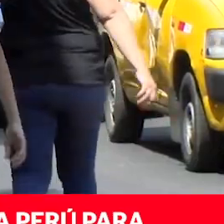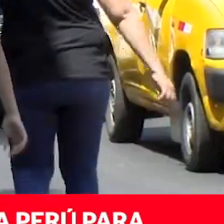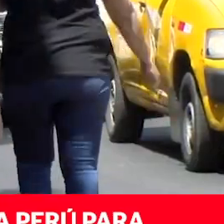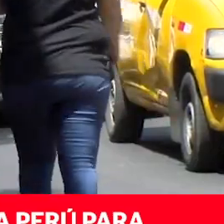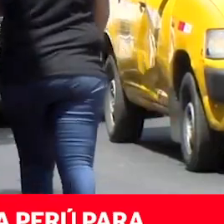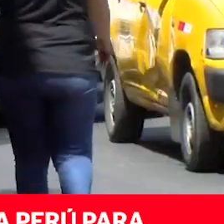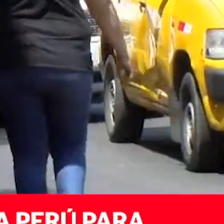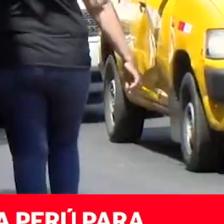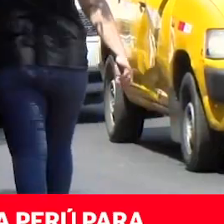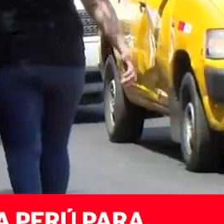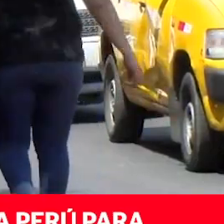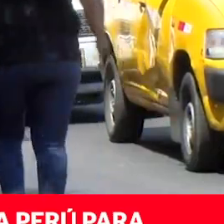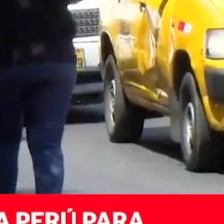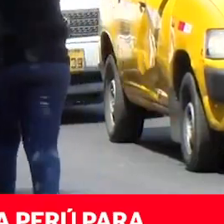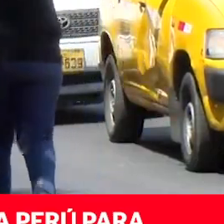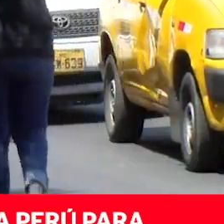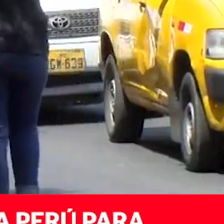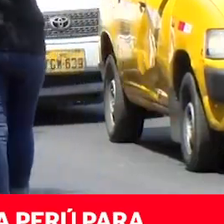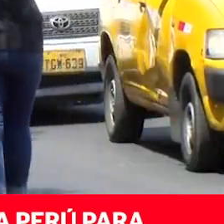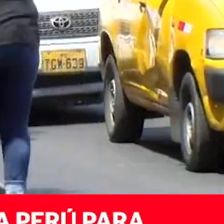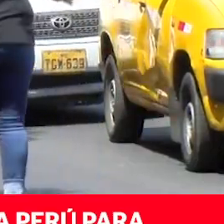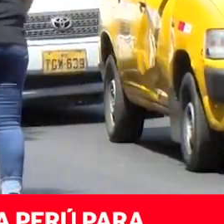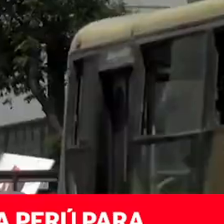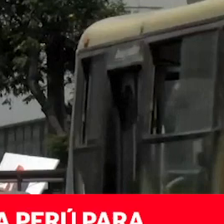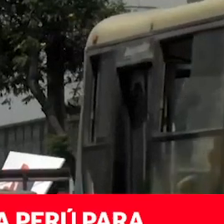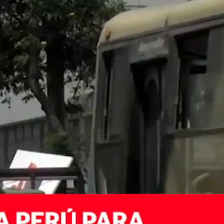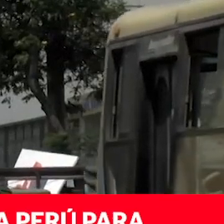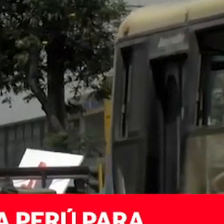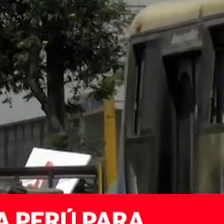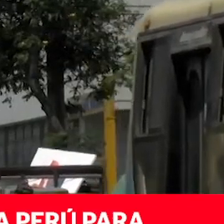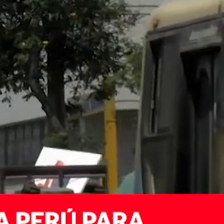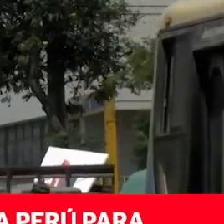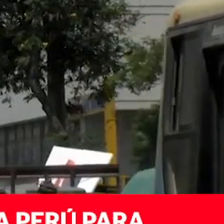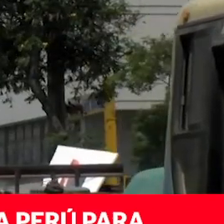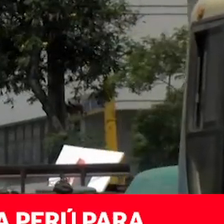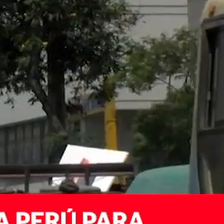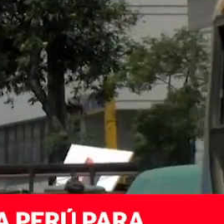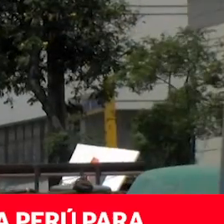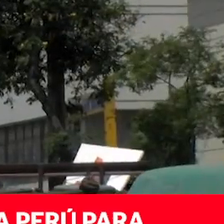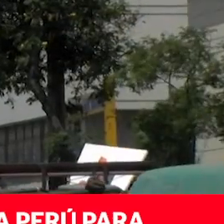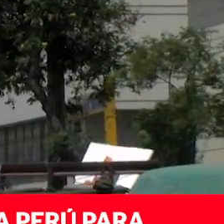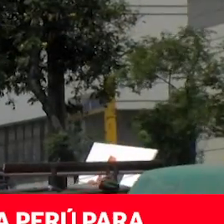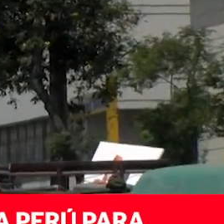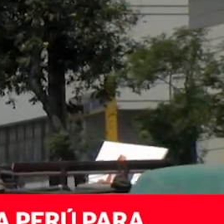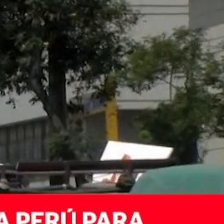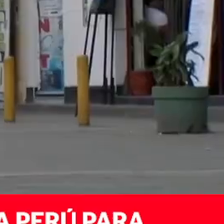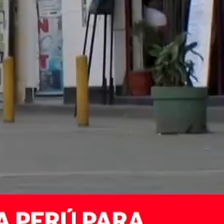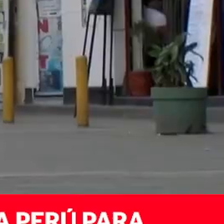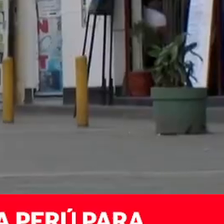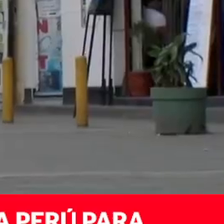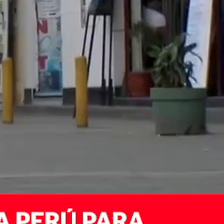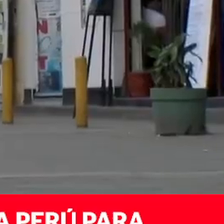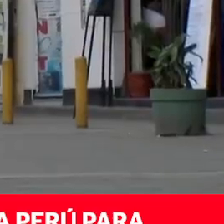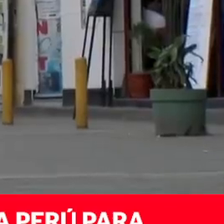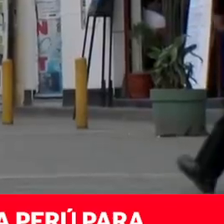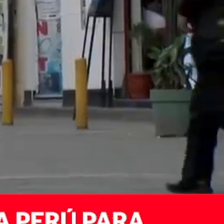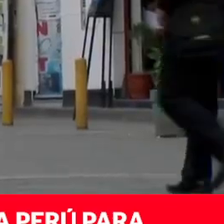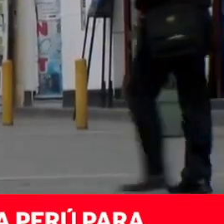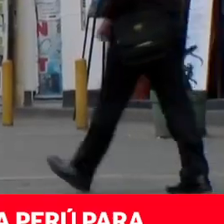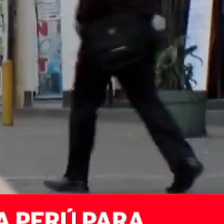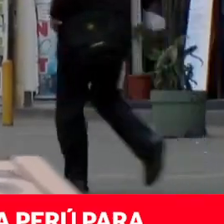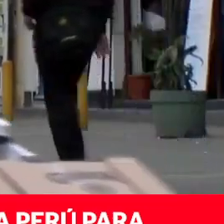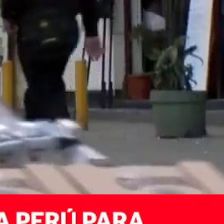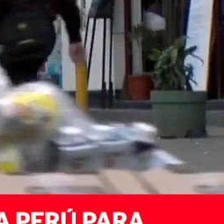de trabajo en los sectores de transporte, vivienda, agricultura, entre otros, adelantó el jefe de Estado. Además, el